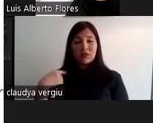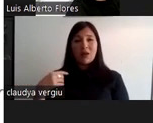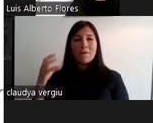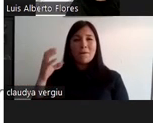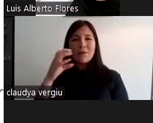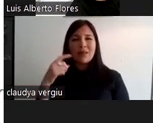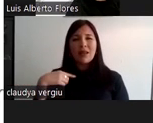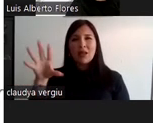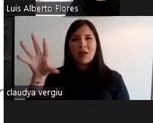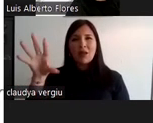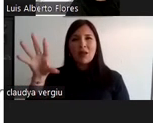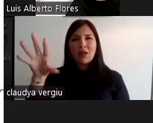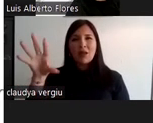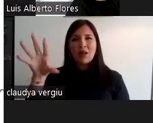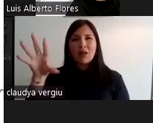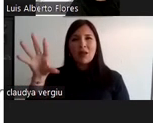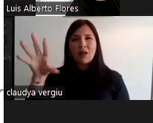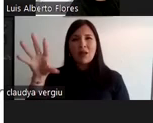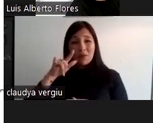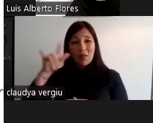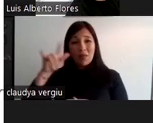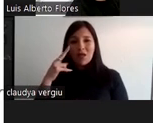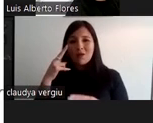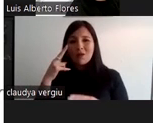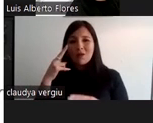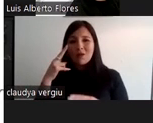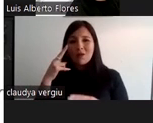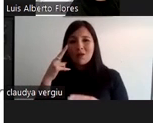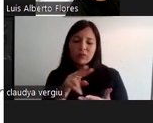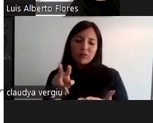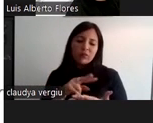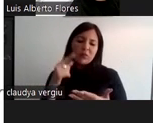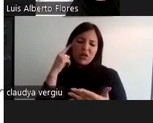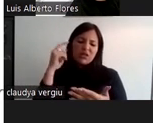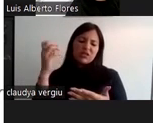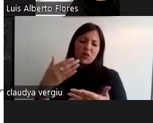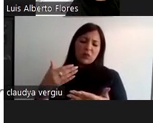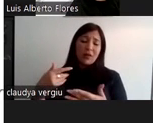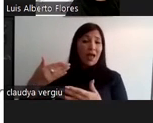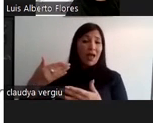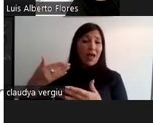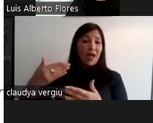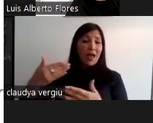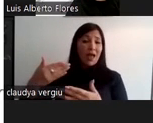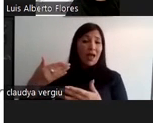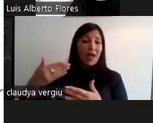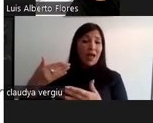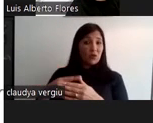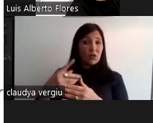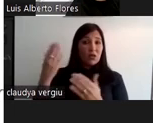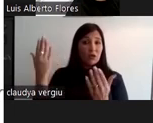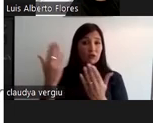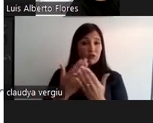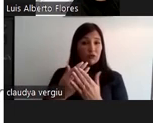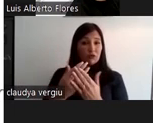informarse antes de viajar más que antes de la pandemia según los estudios que hemos realizado en el año para el año pasado hemos